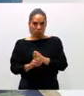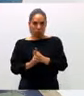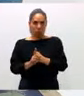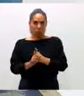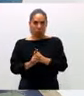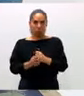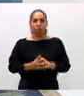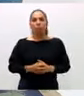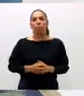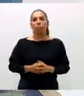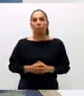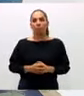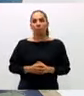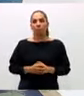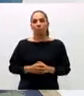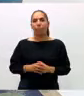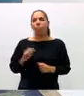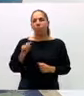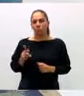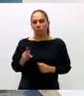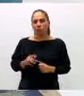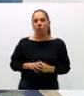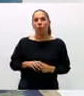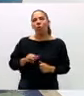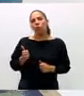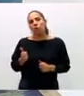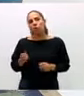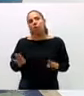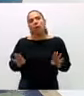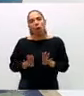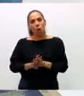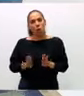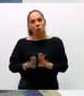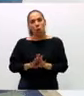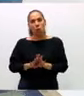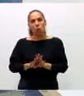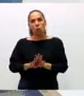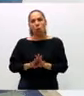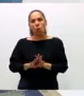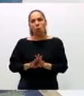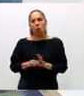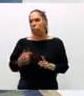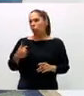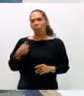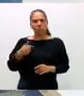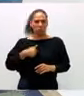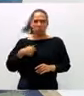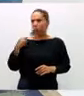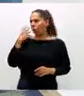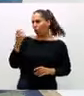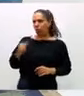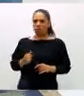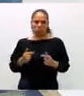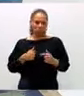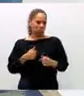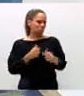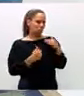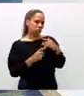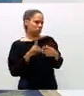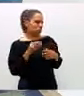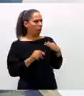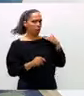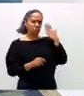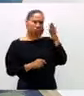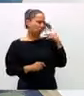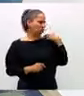se empantana el diálogo porque nadie quiere ceder. Nadie quiere ceder y si no ceden, pues ¿cómo logramos la